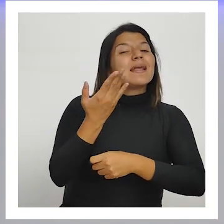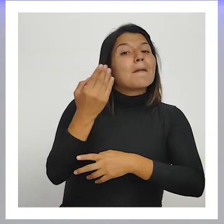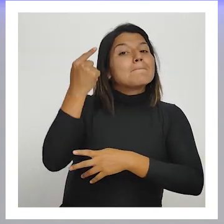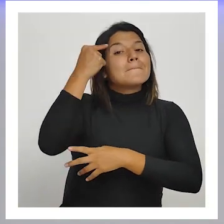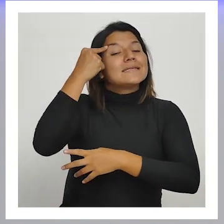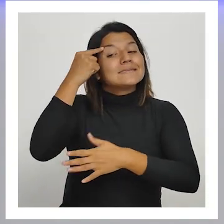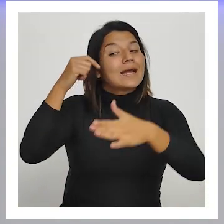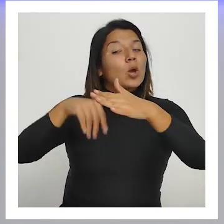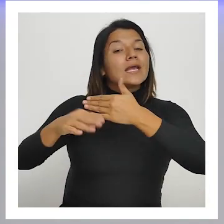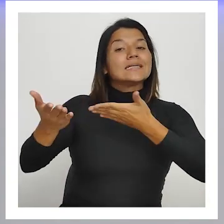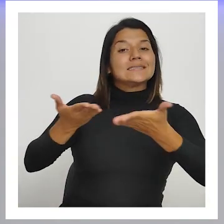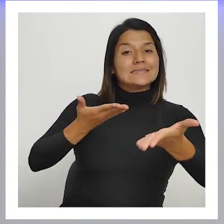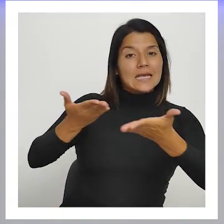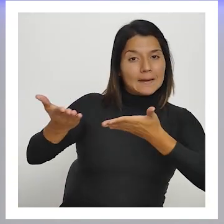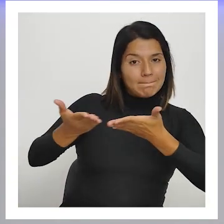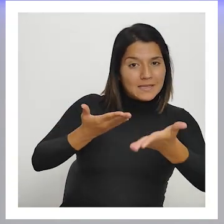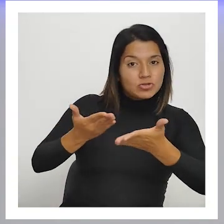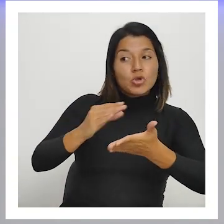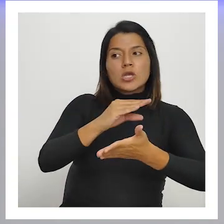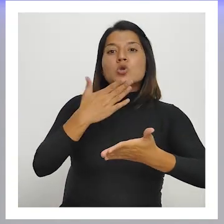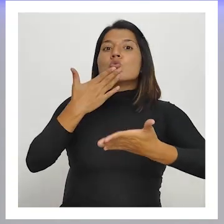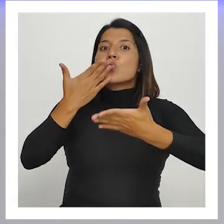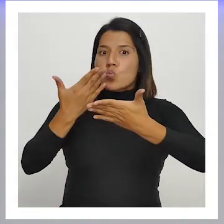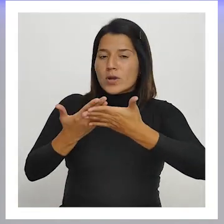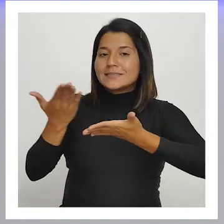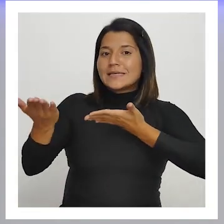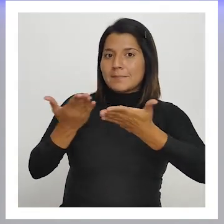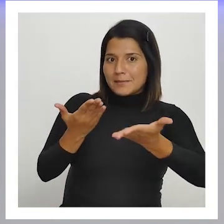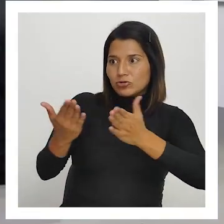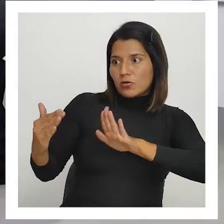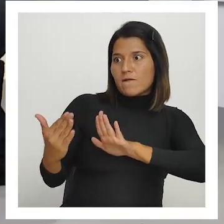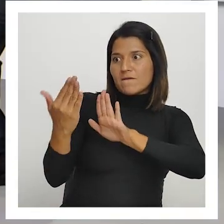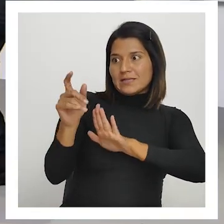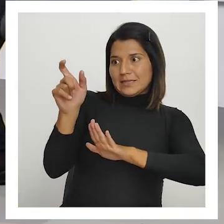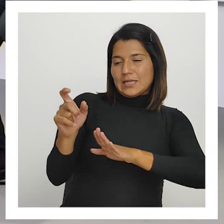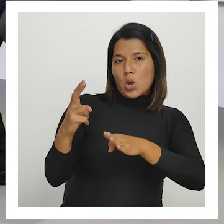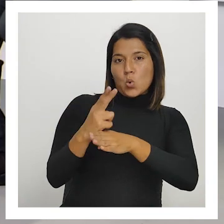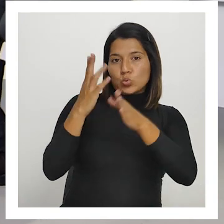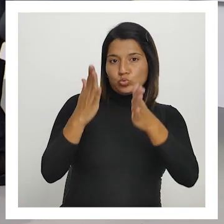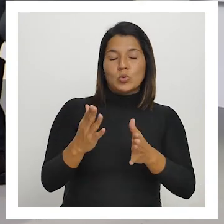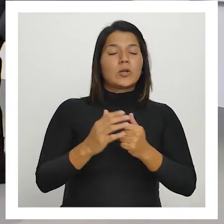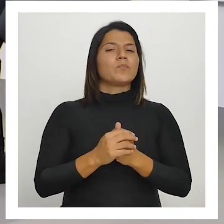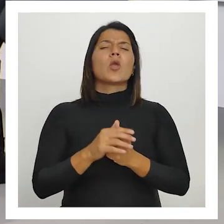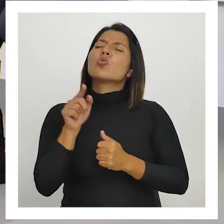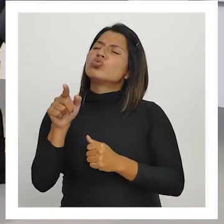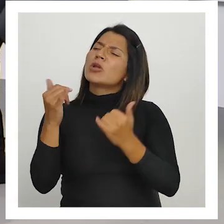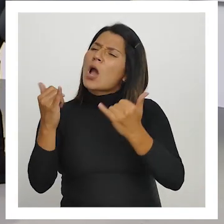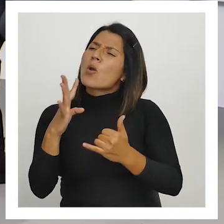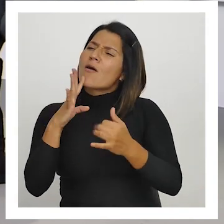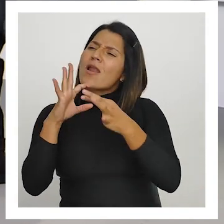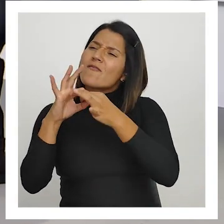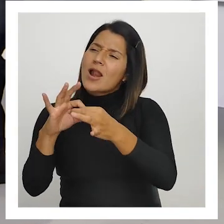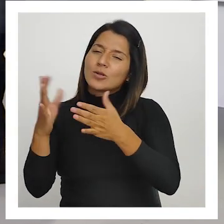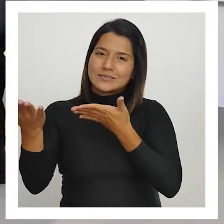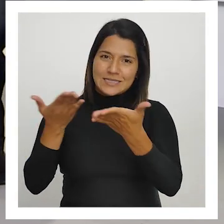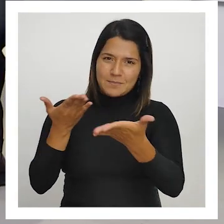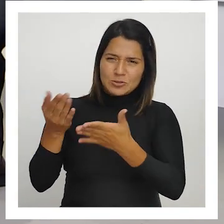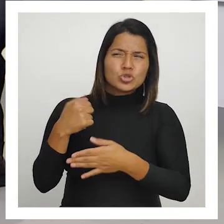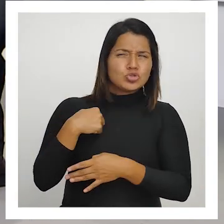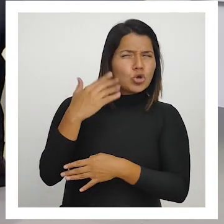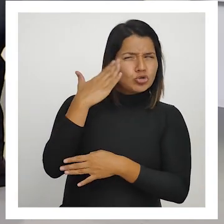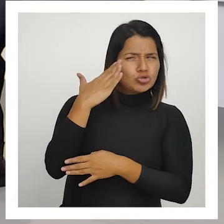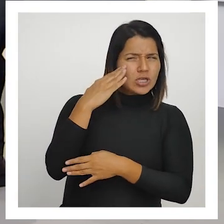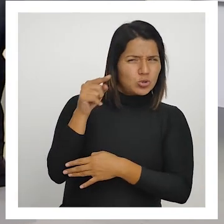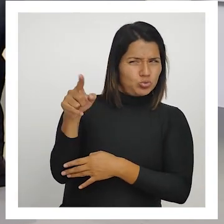el servicio y la efectividad de cara al usuario. Bueno, ahora que usted precisamente habla de servicio, sé que hay un proyecto que por